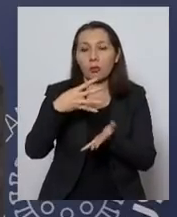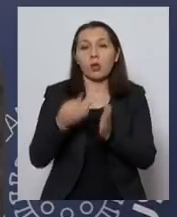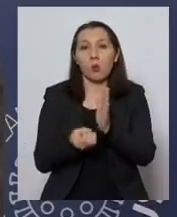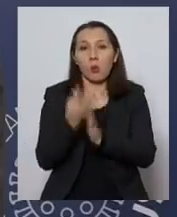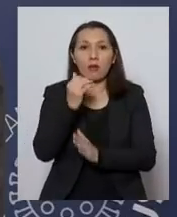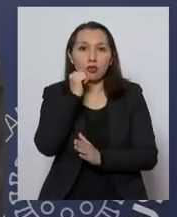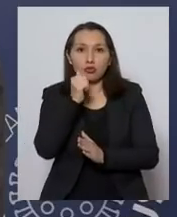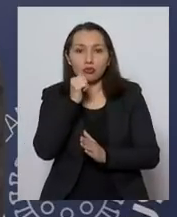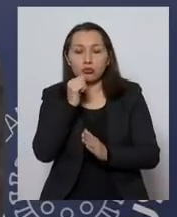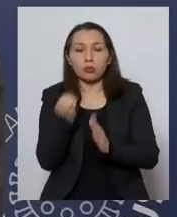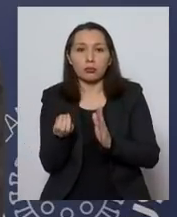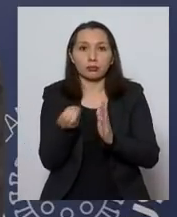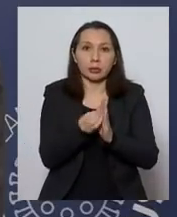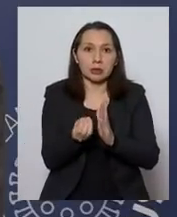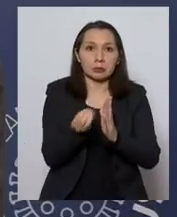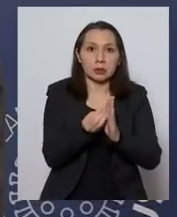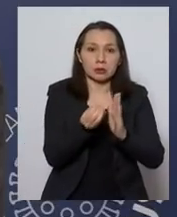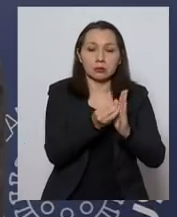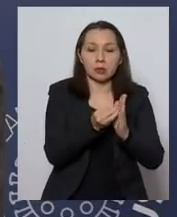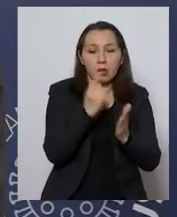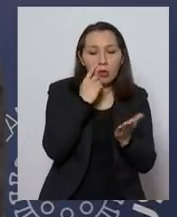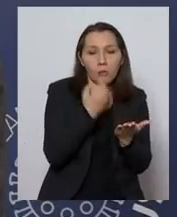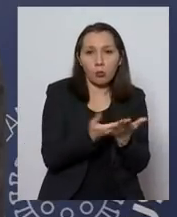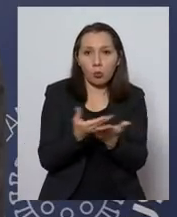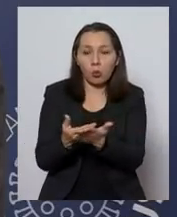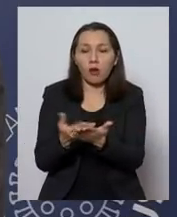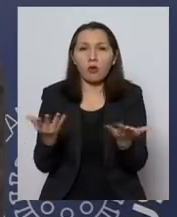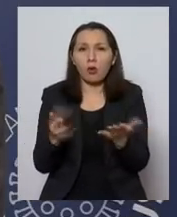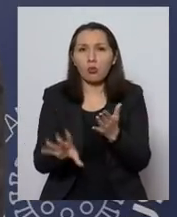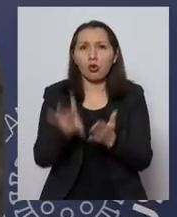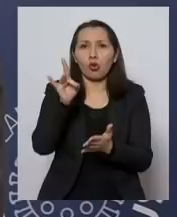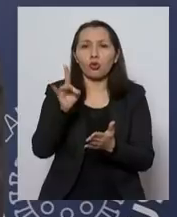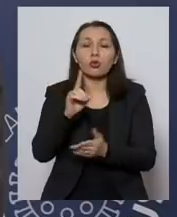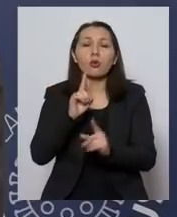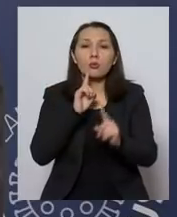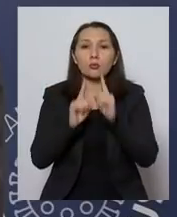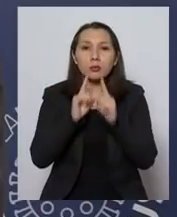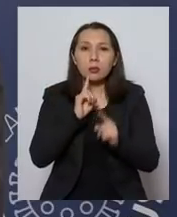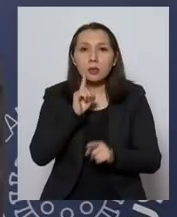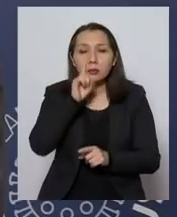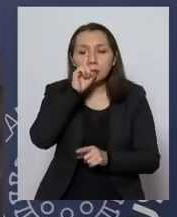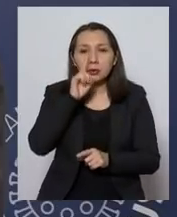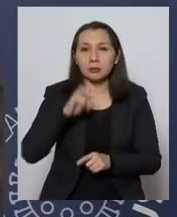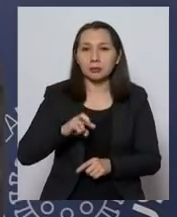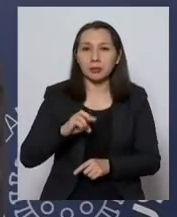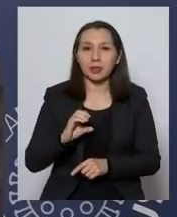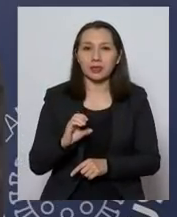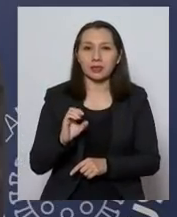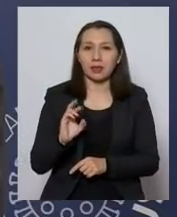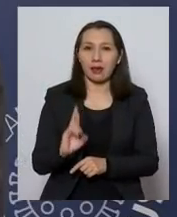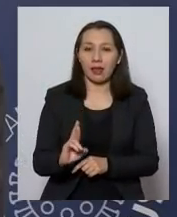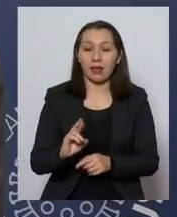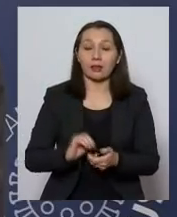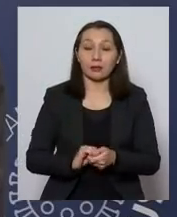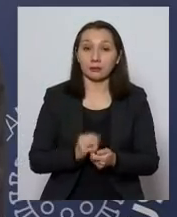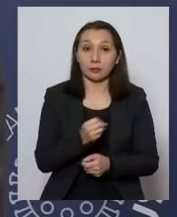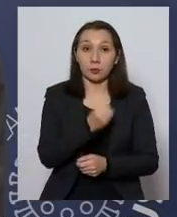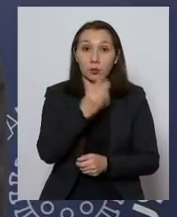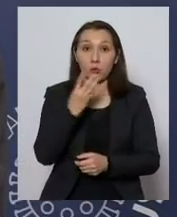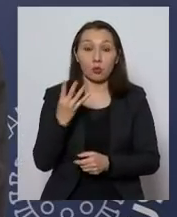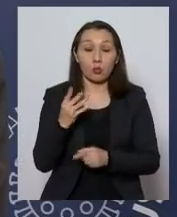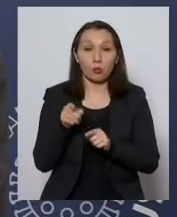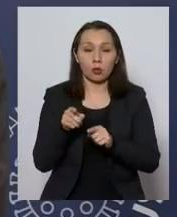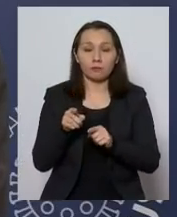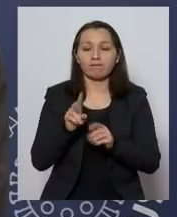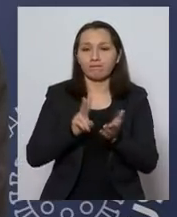Nuevos casos por día comprobados con examen de PCR. Este número